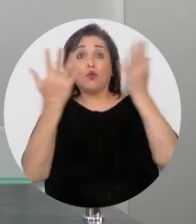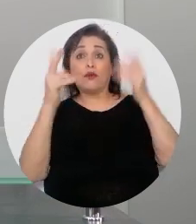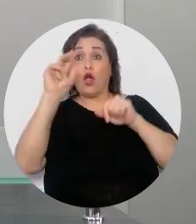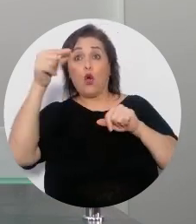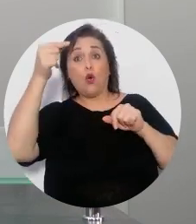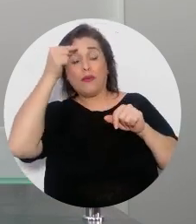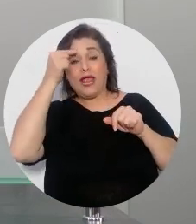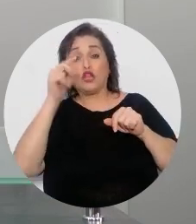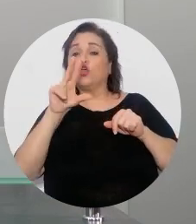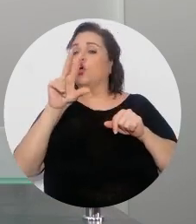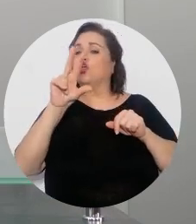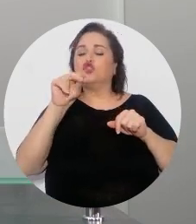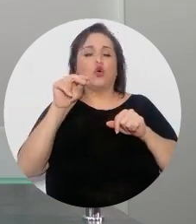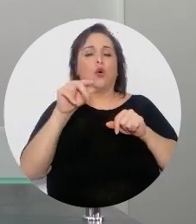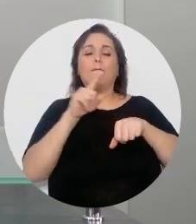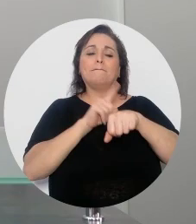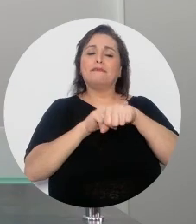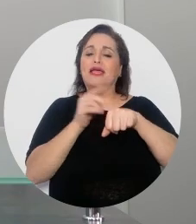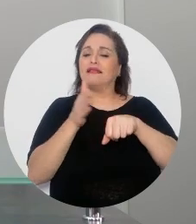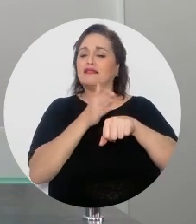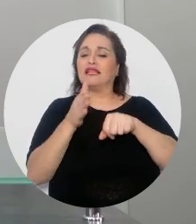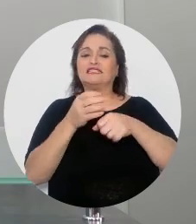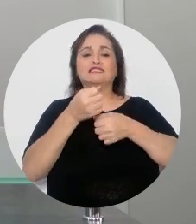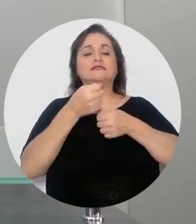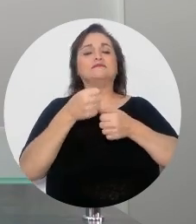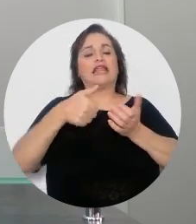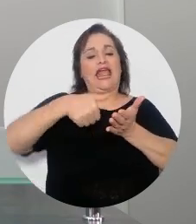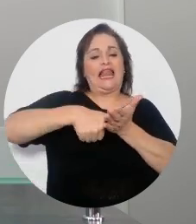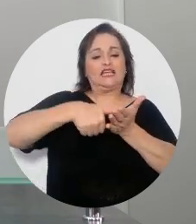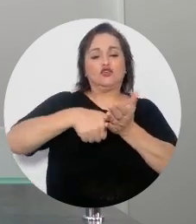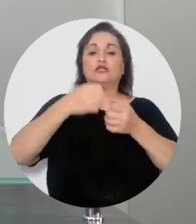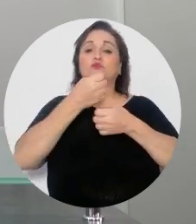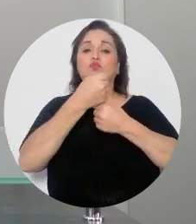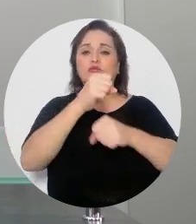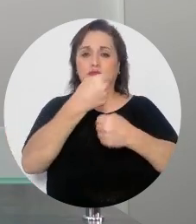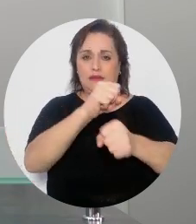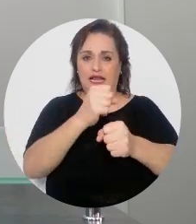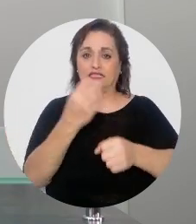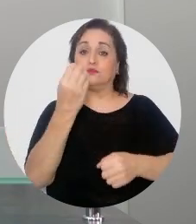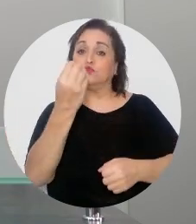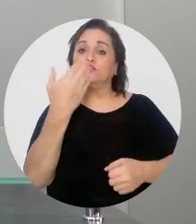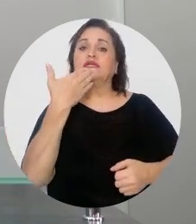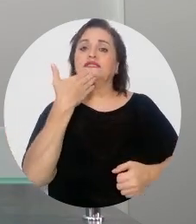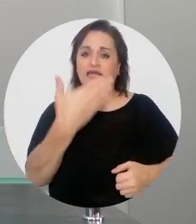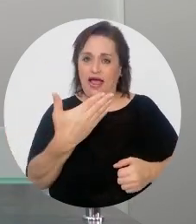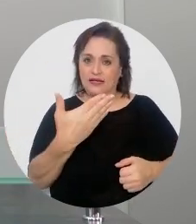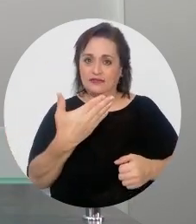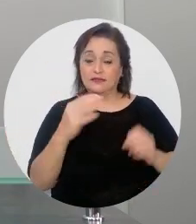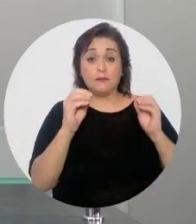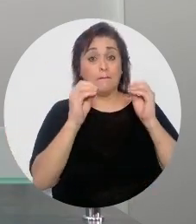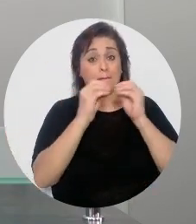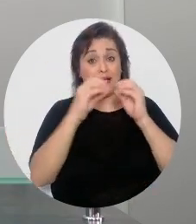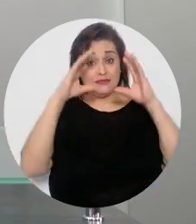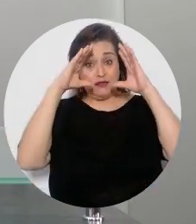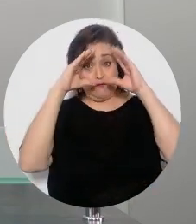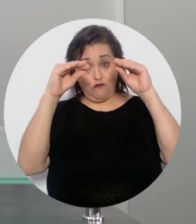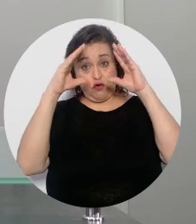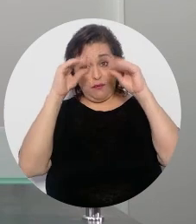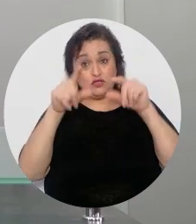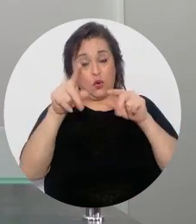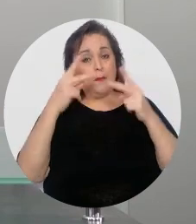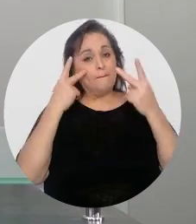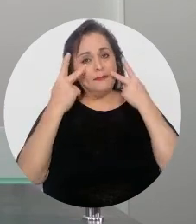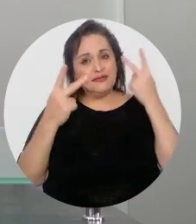gobierno no rige durante las elecciones municipales. Muchas gracias. Para